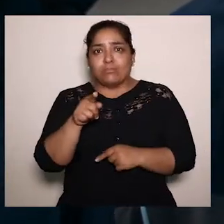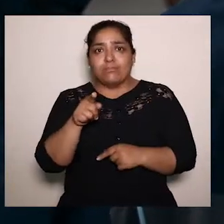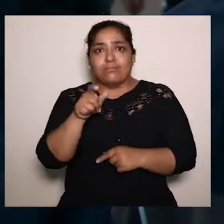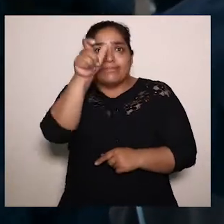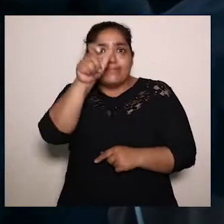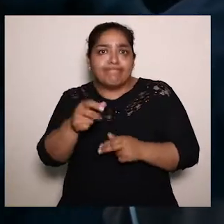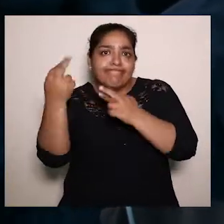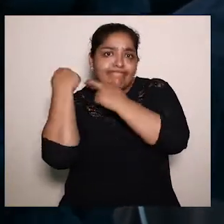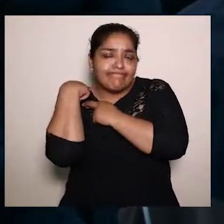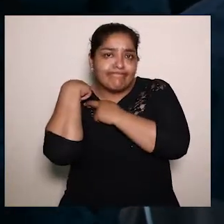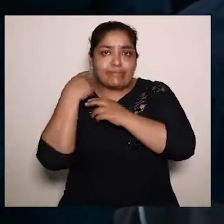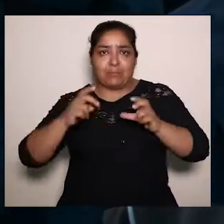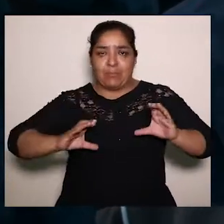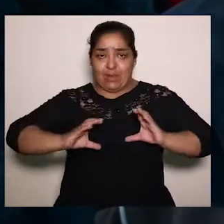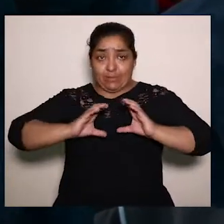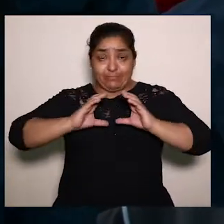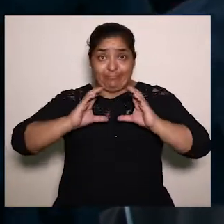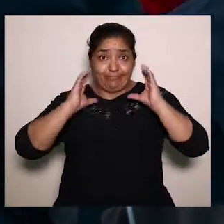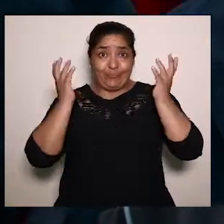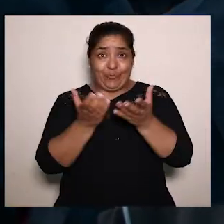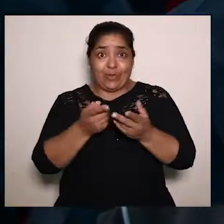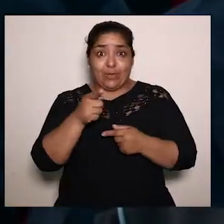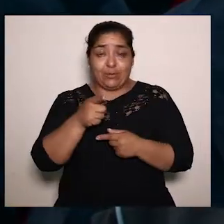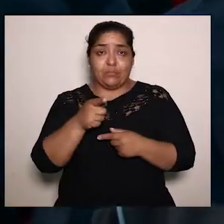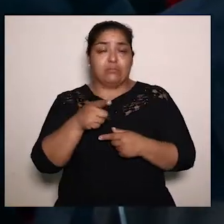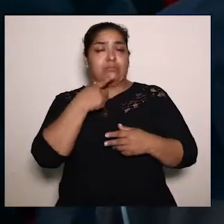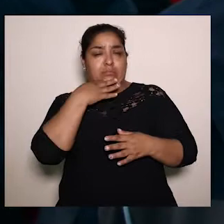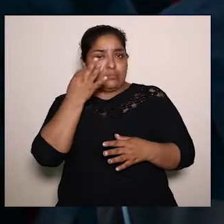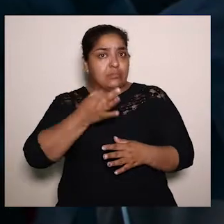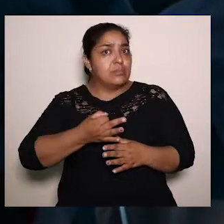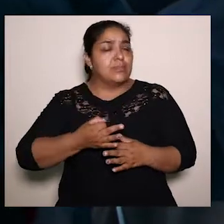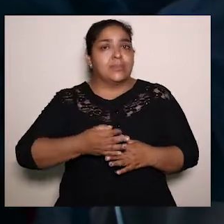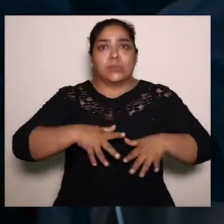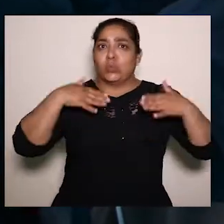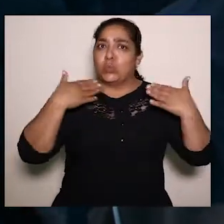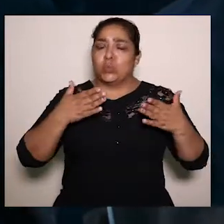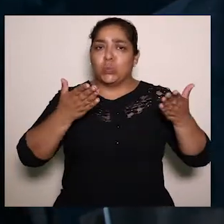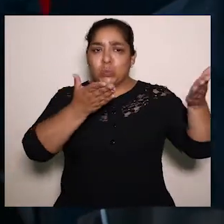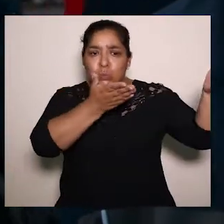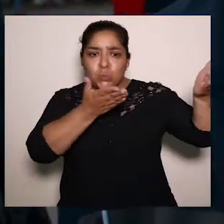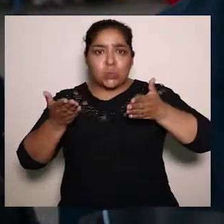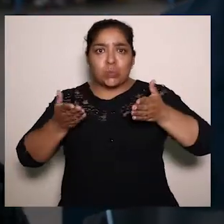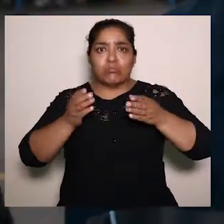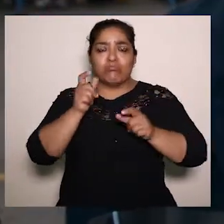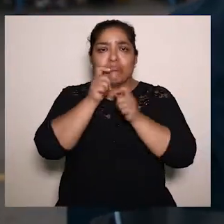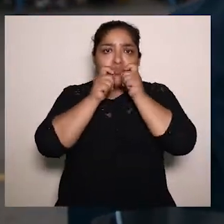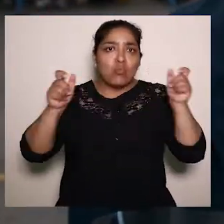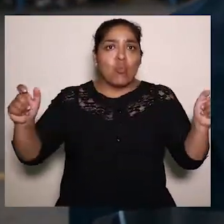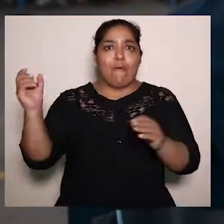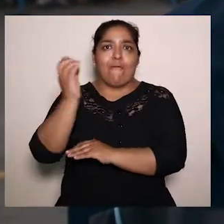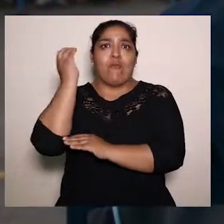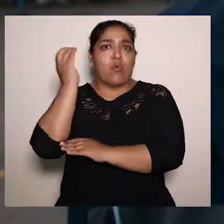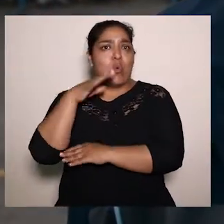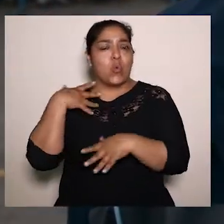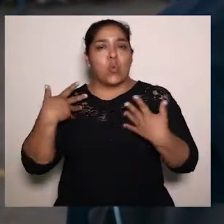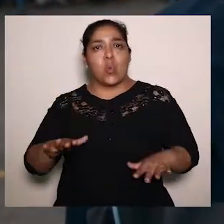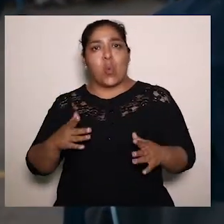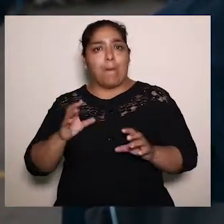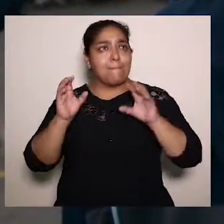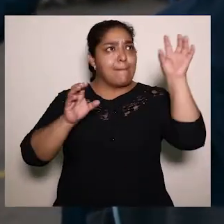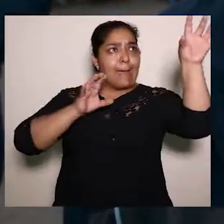de los encargados del campeonato a llevarlo a buen fin hemos recibido la hospitalidad tremenda del pueblo colombiano